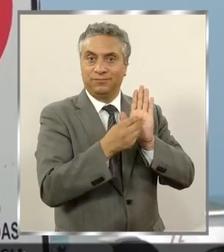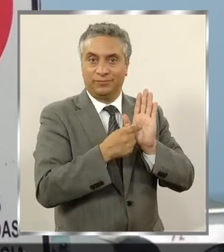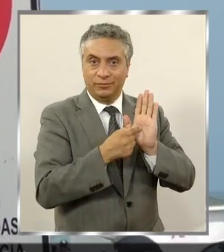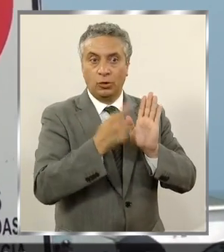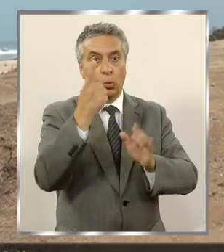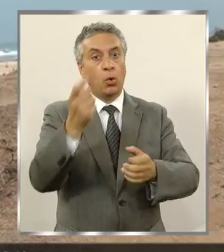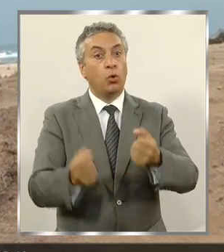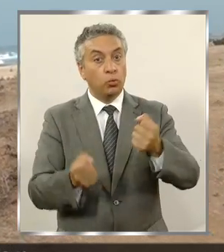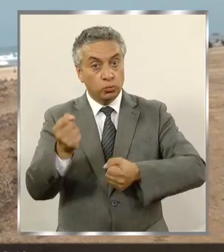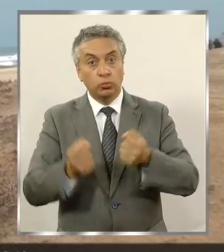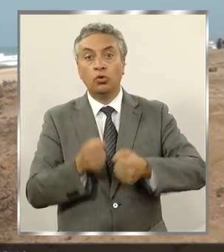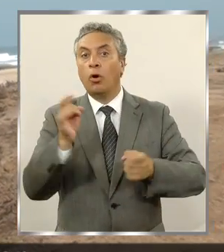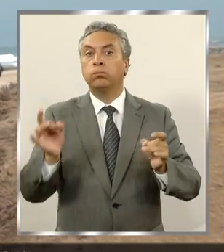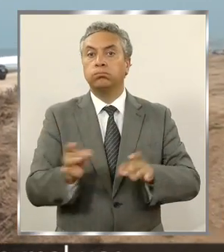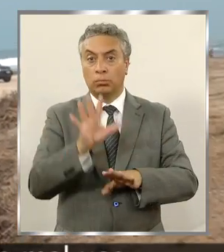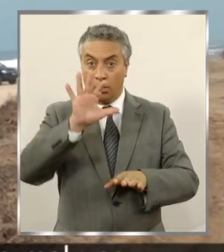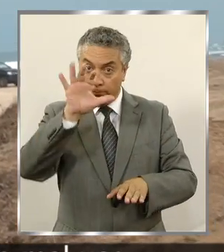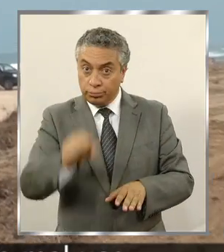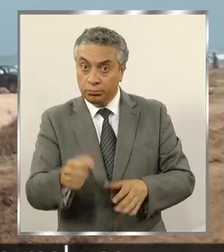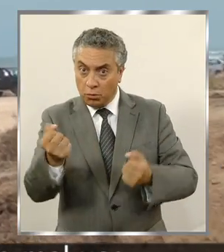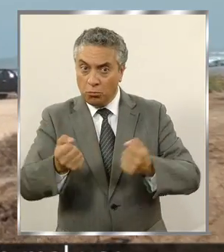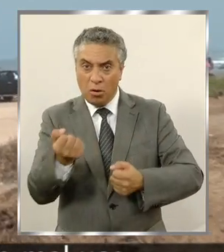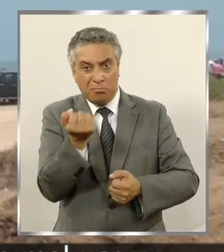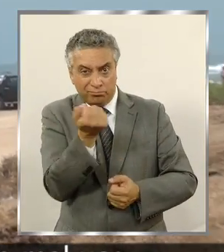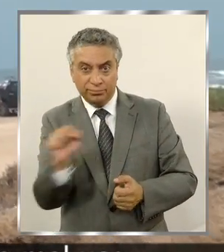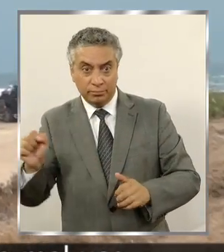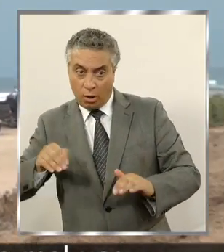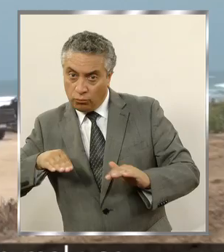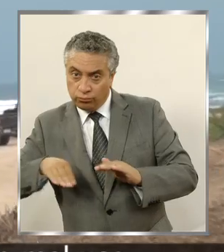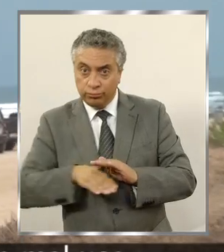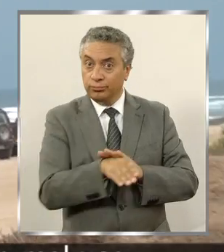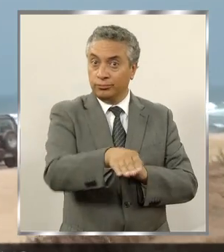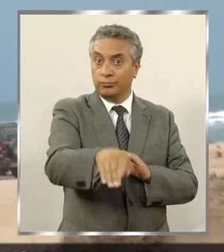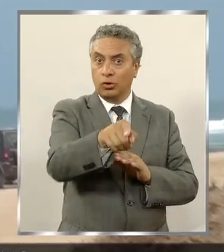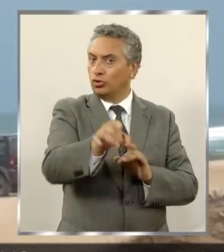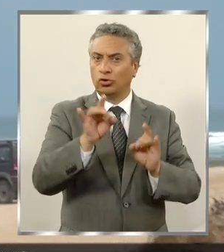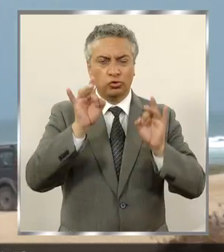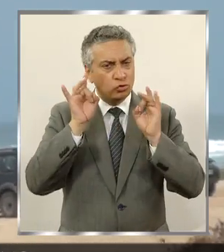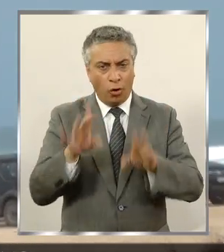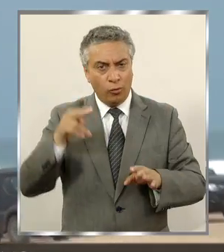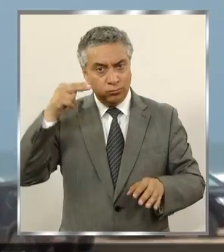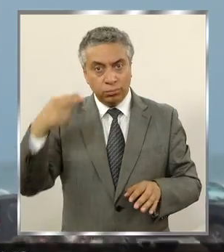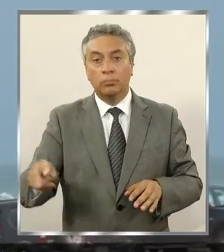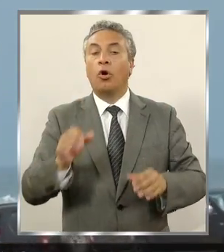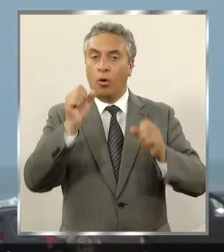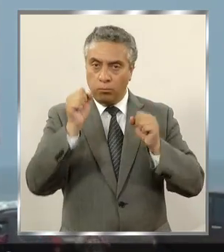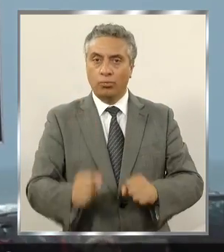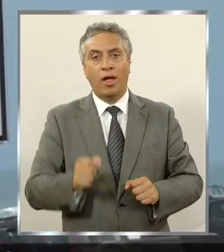señalizado, por lo que un conductor que sea sorprendido haciendo mal uso de este espacio